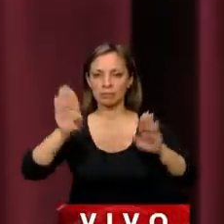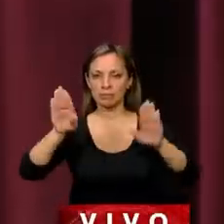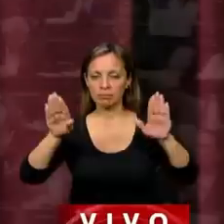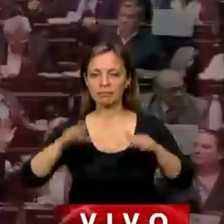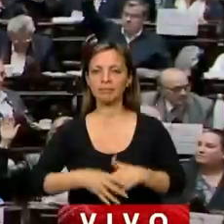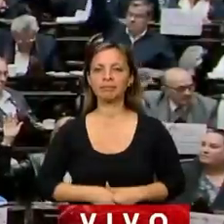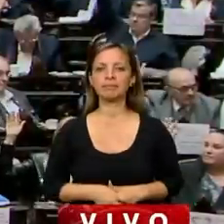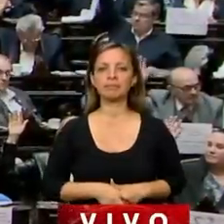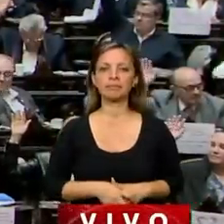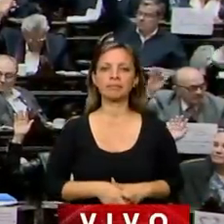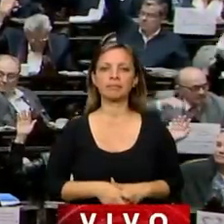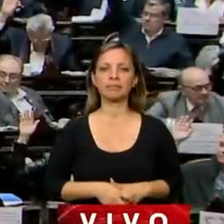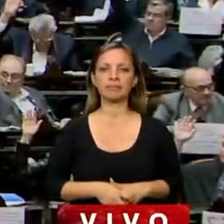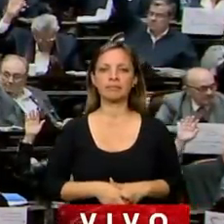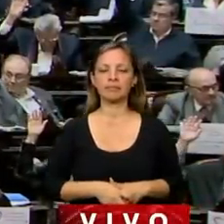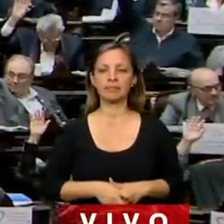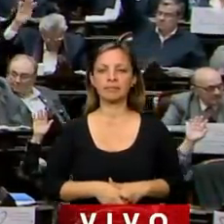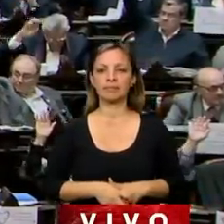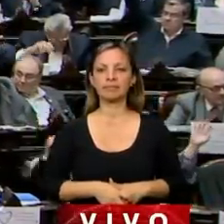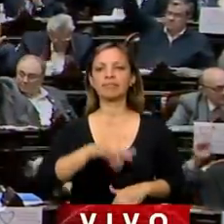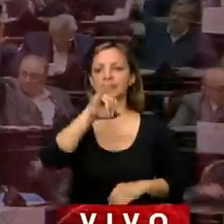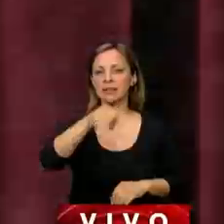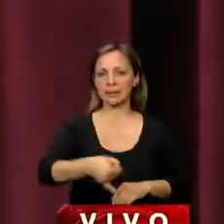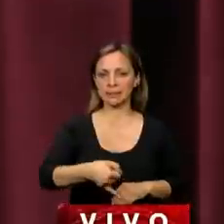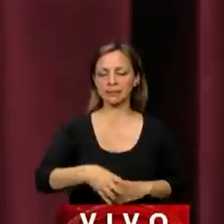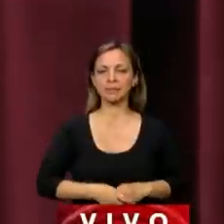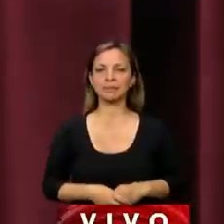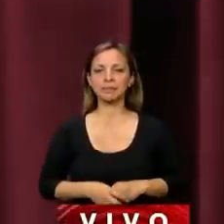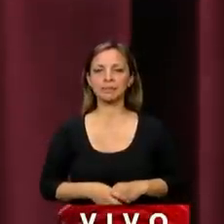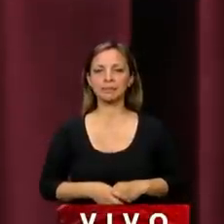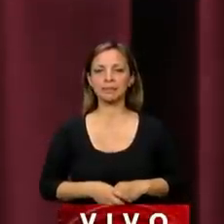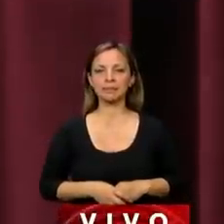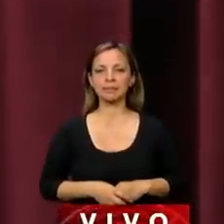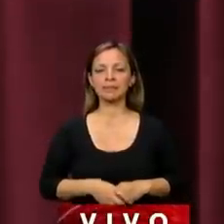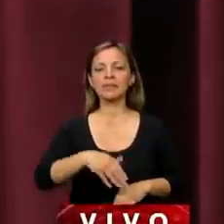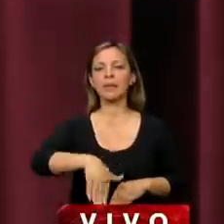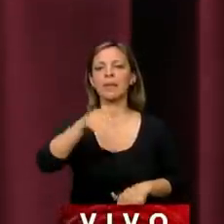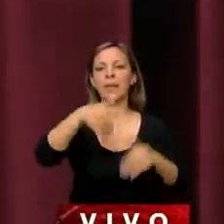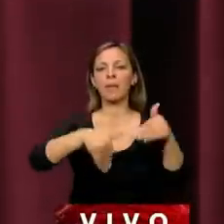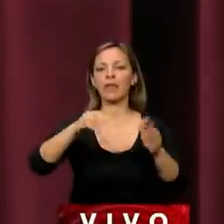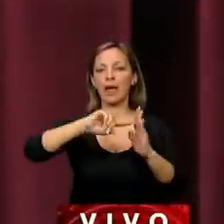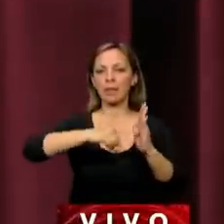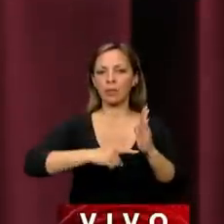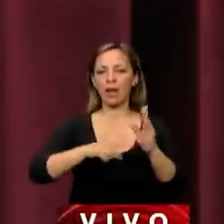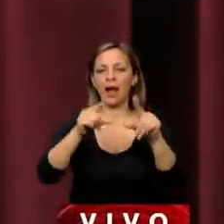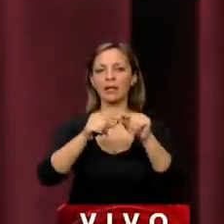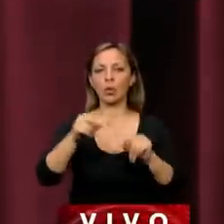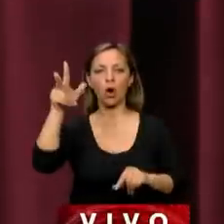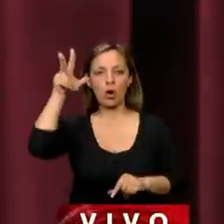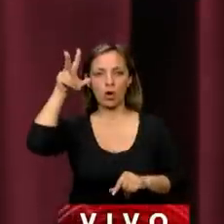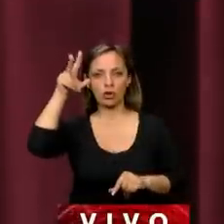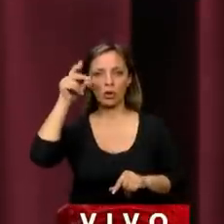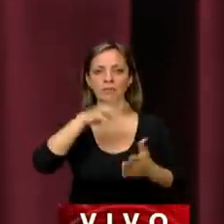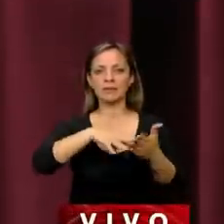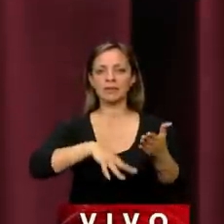voto a mano alzada. Resulta afirmativo. Se va a votar en particular el artículo 8 del